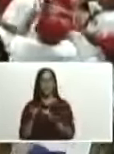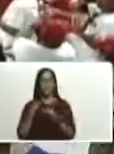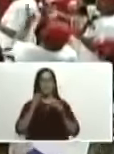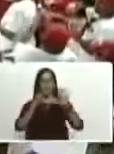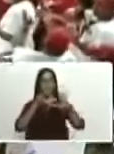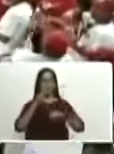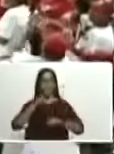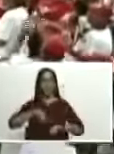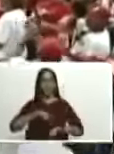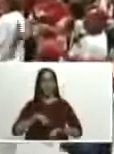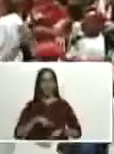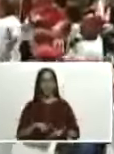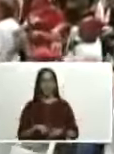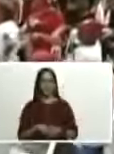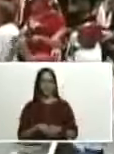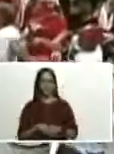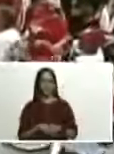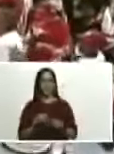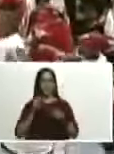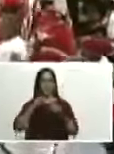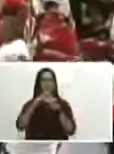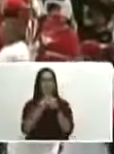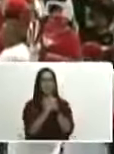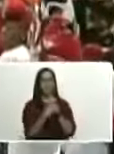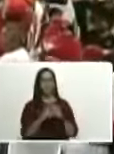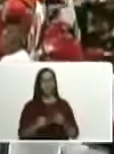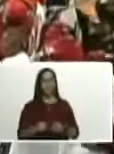horas. Y articularla.